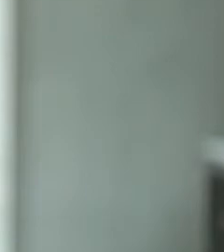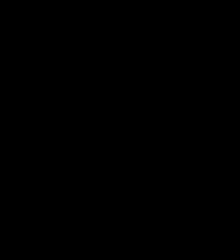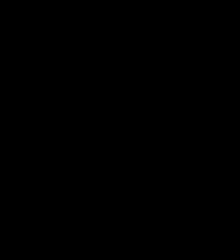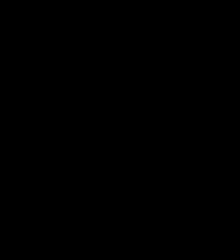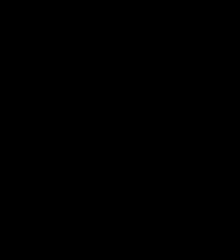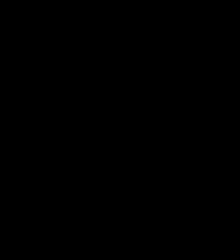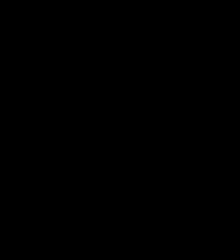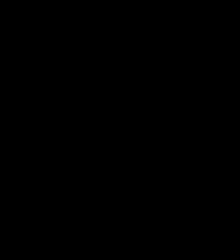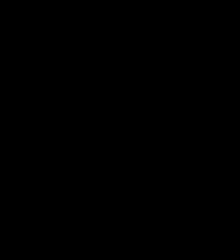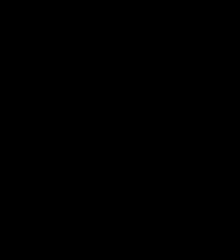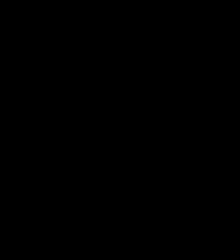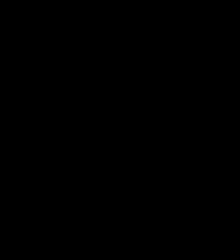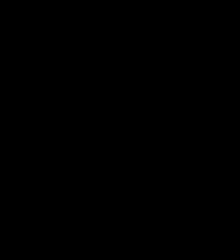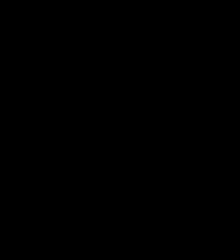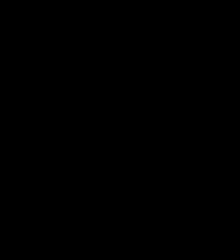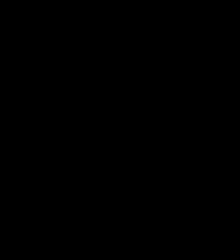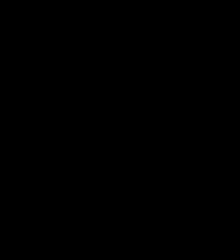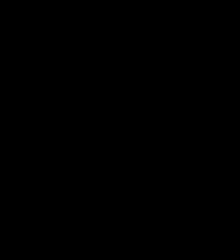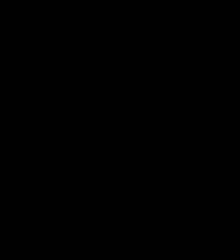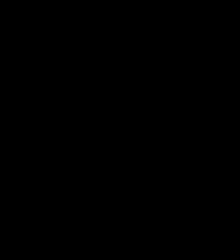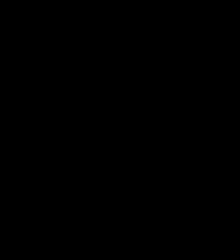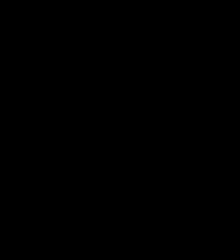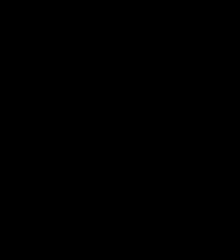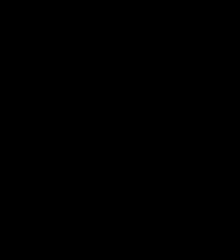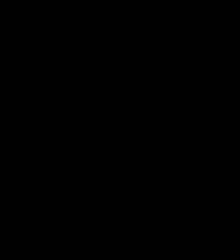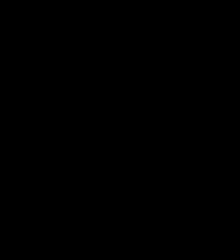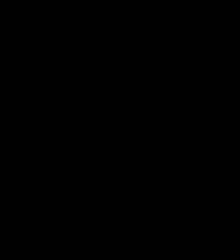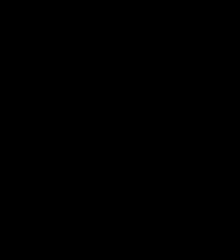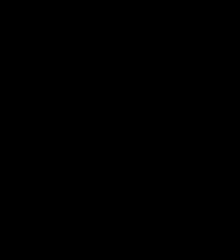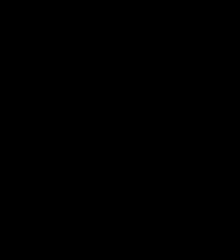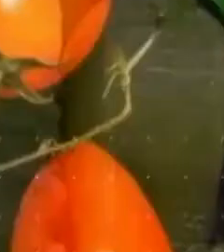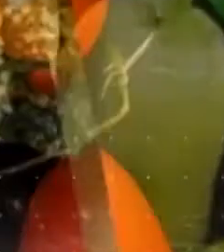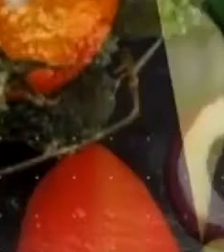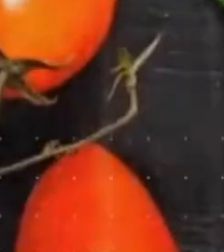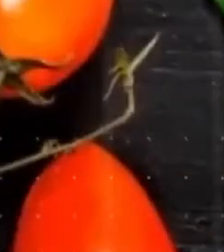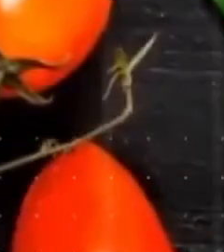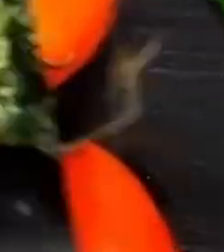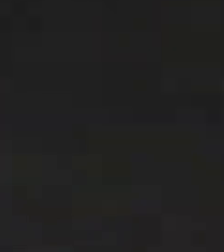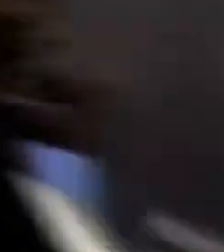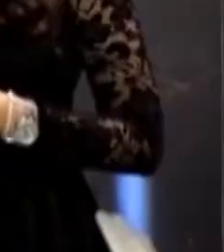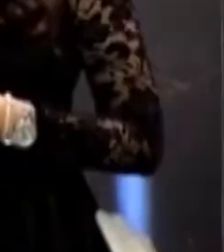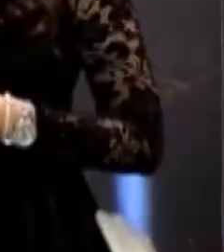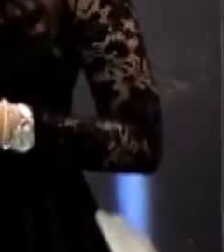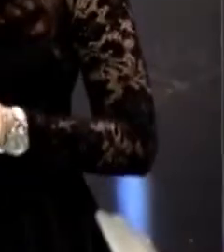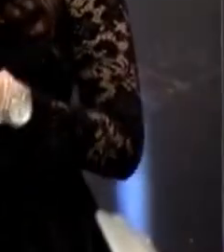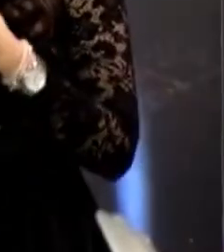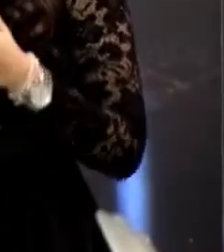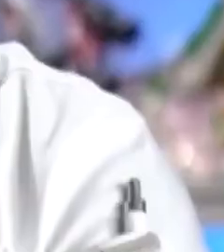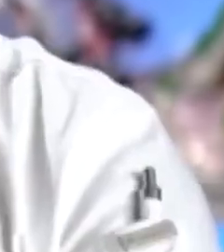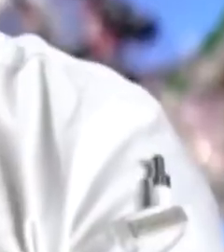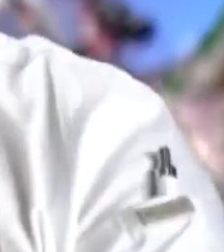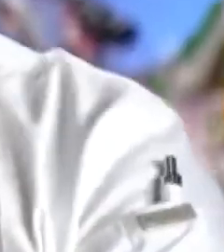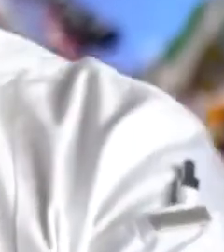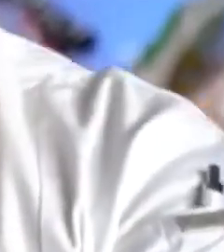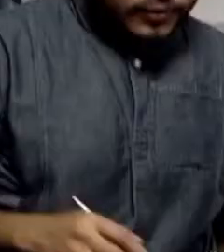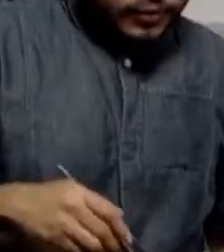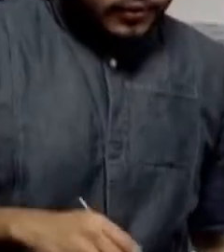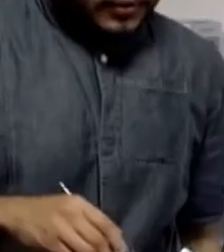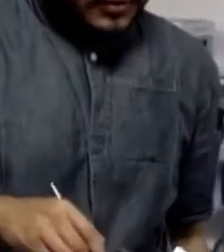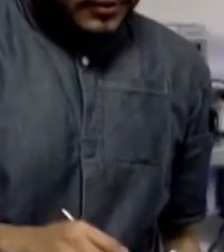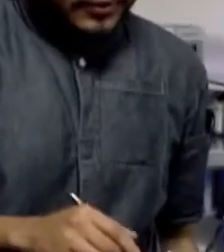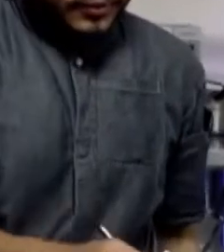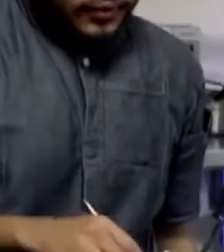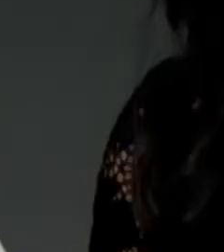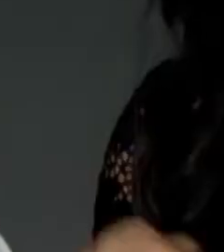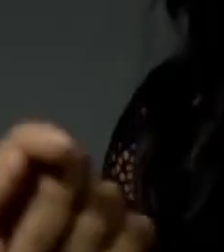Thank you. durante 8 episodios